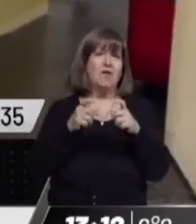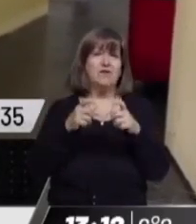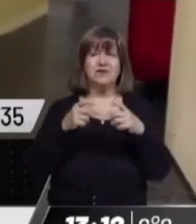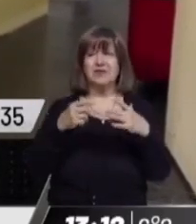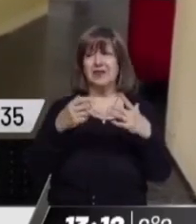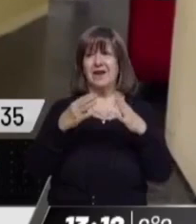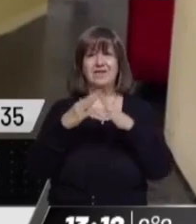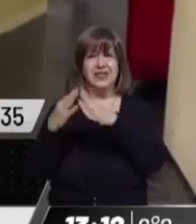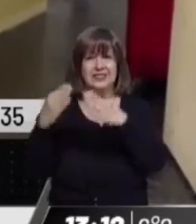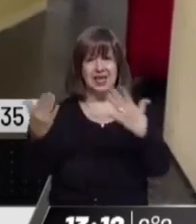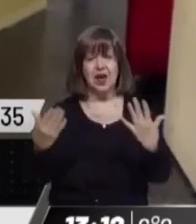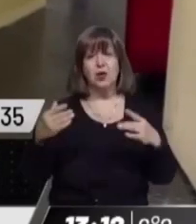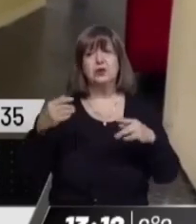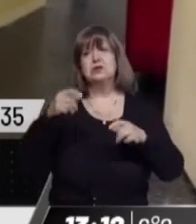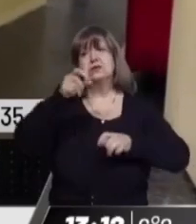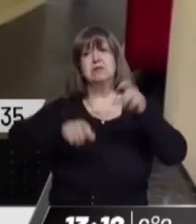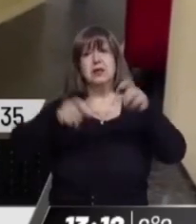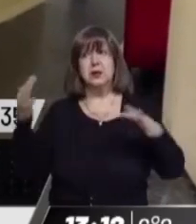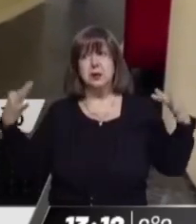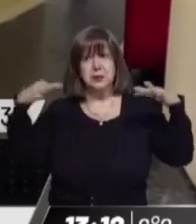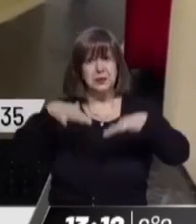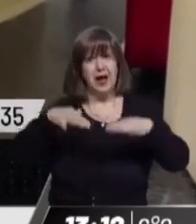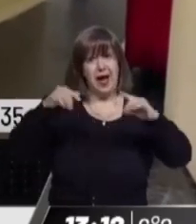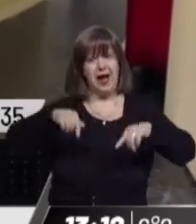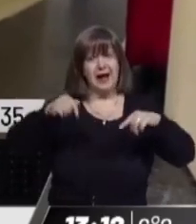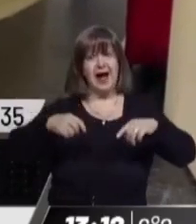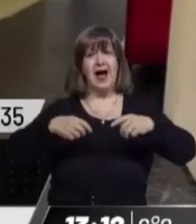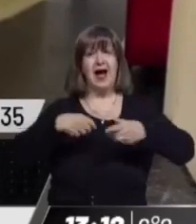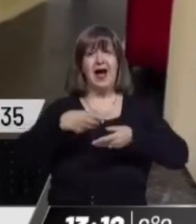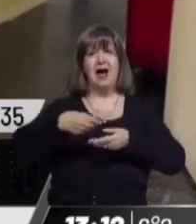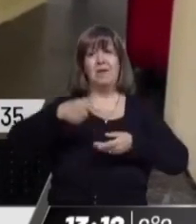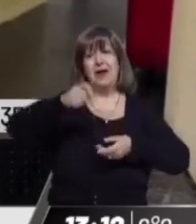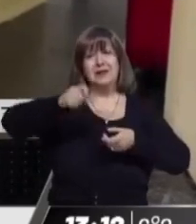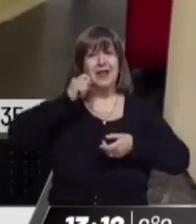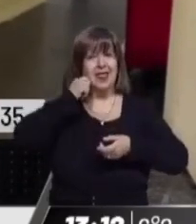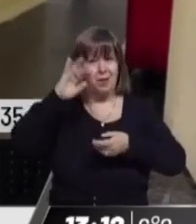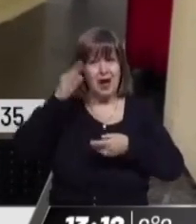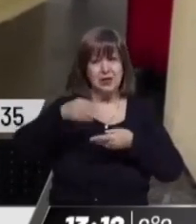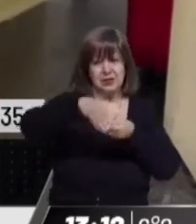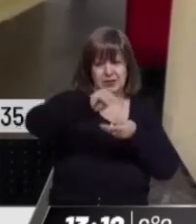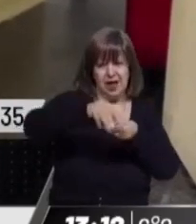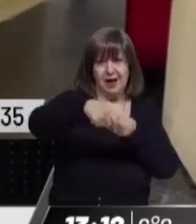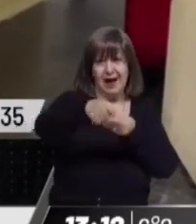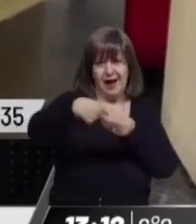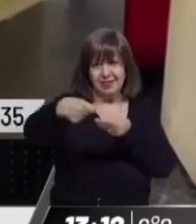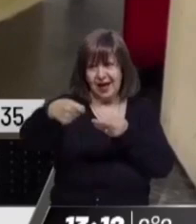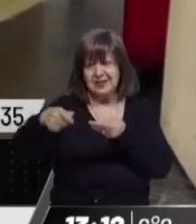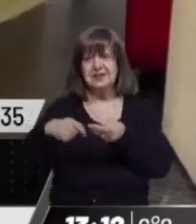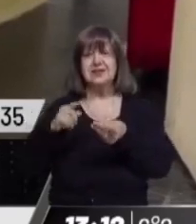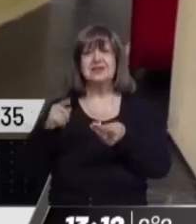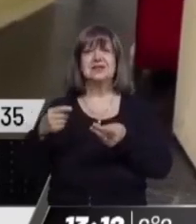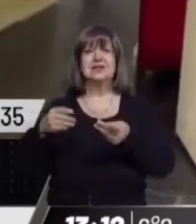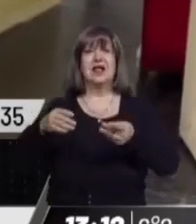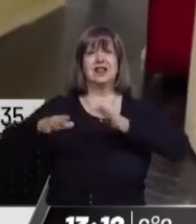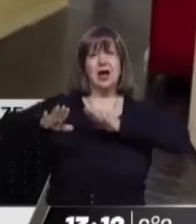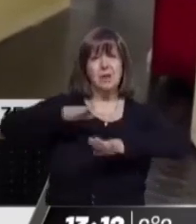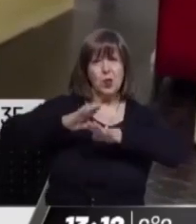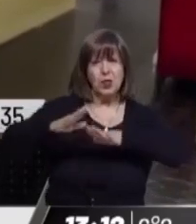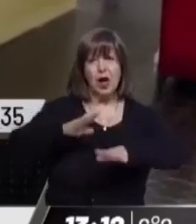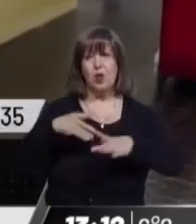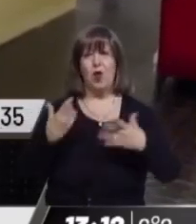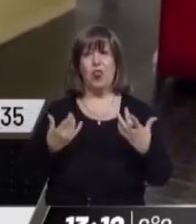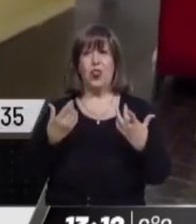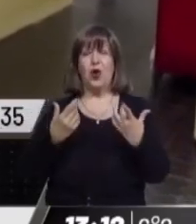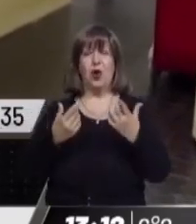taekwondo, hasta las personas mayores se juntan a jugar a las cartas. Bueno, pasado ese mal trago, este fin de semana fue el